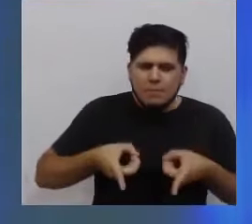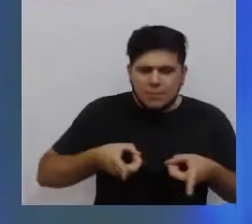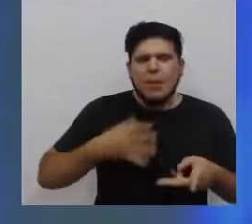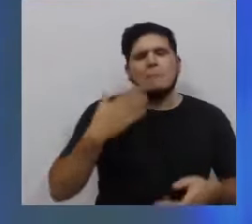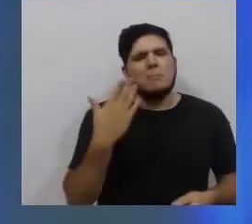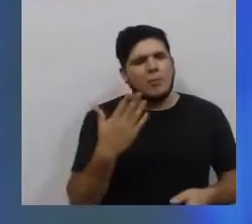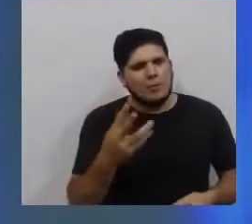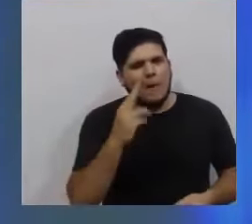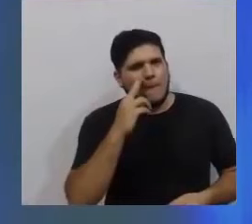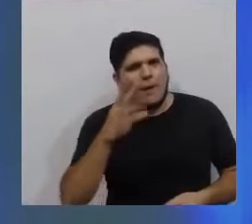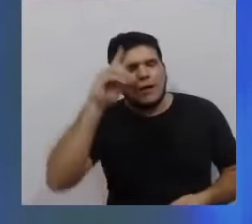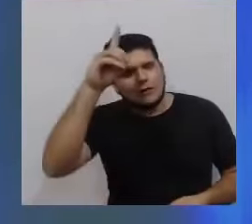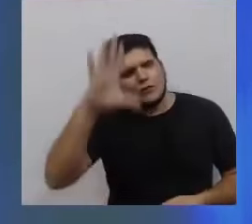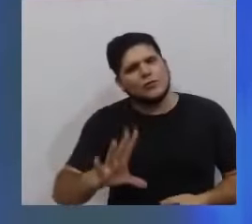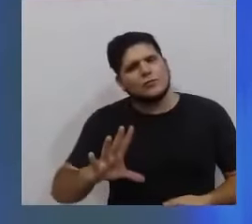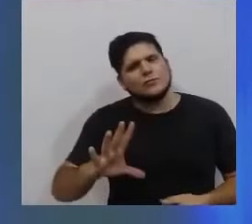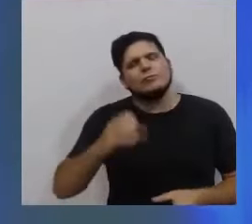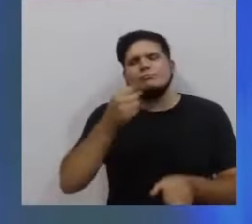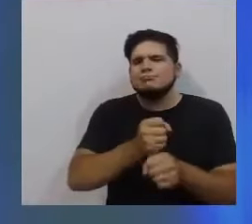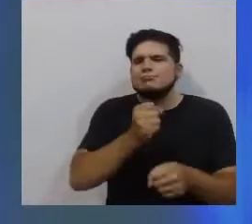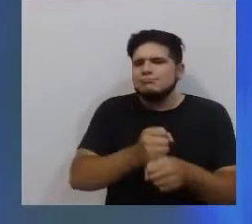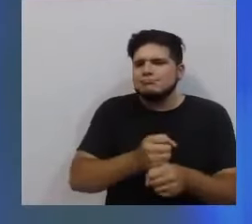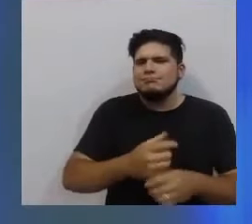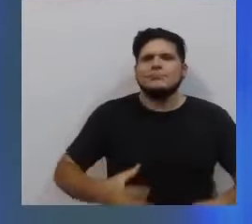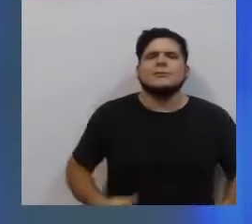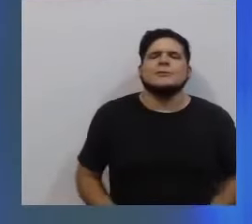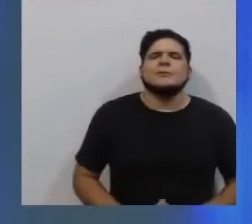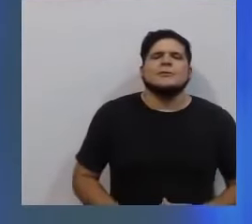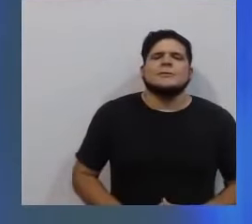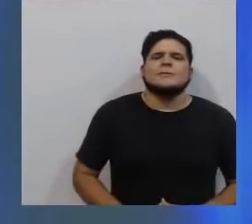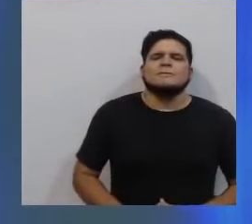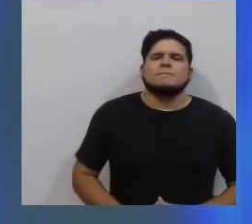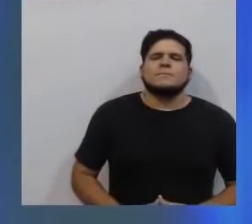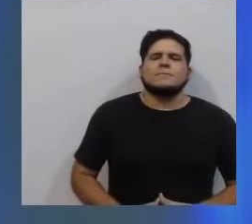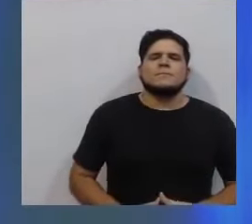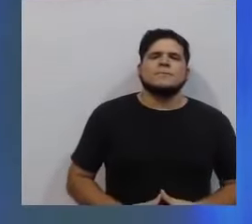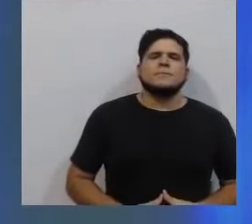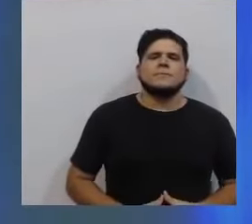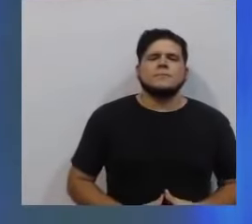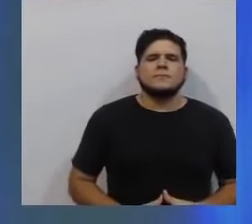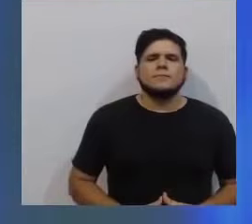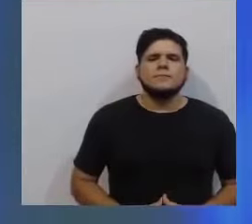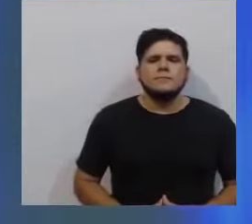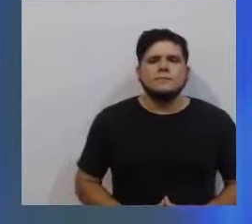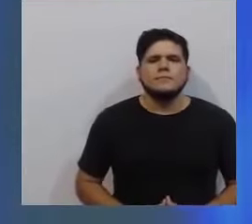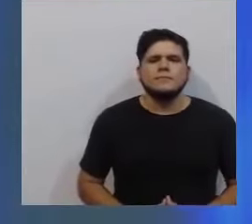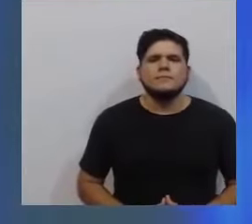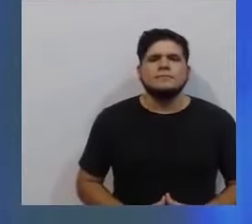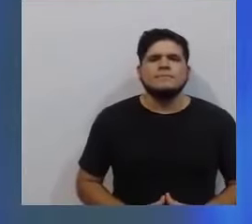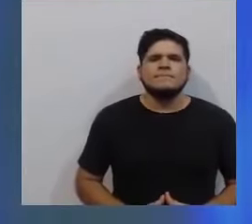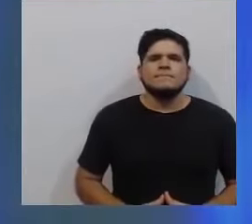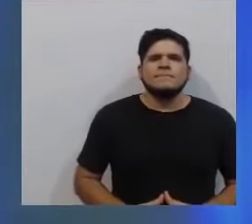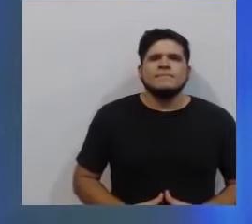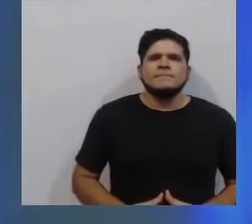arrebatan el reino josué 19 le dice dios a josué hijo suero general